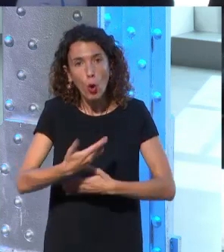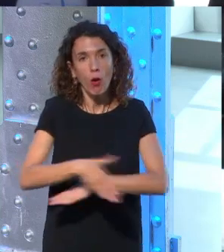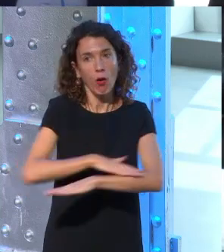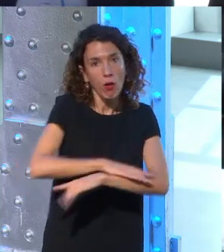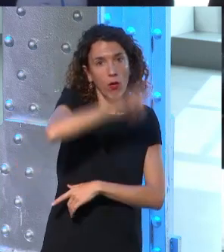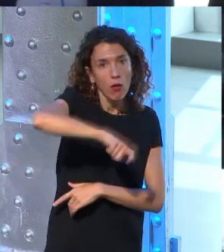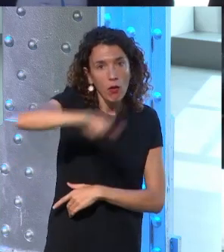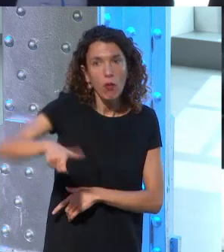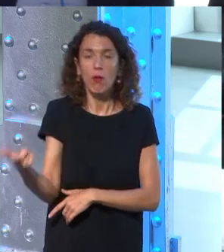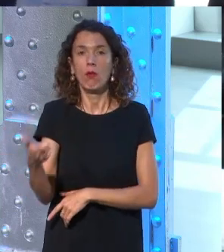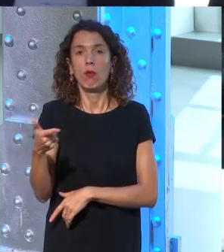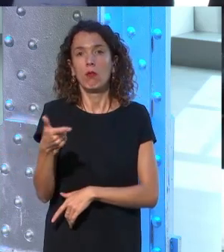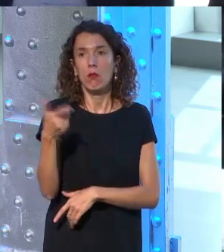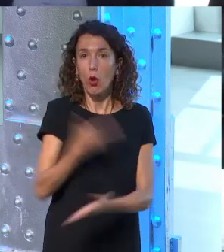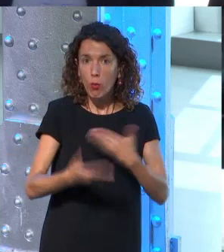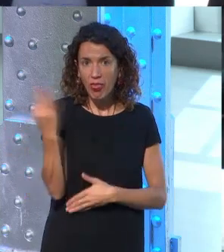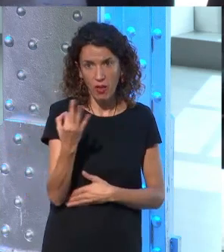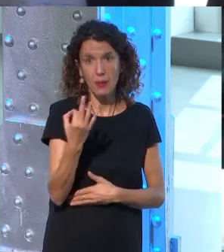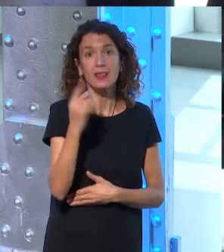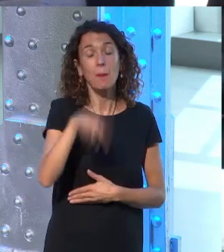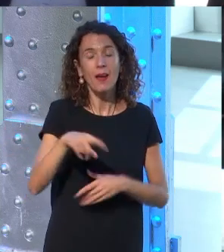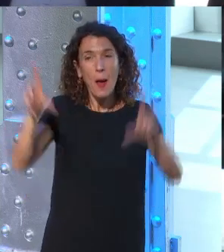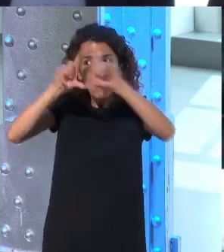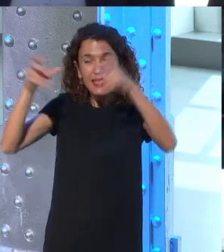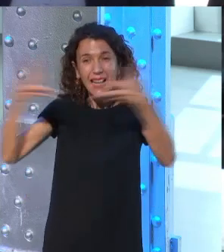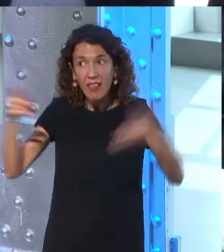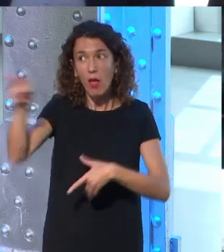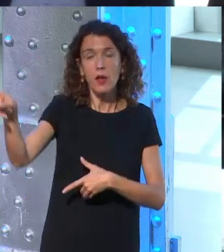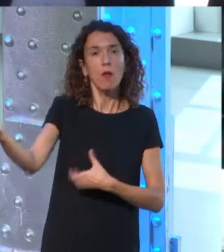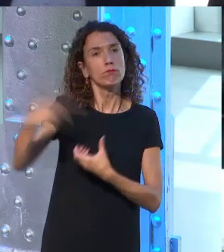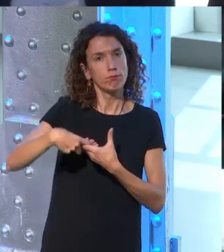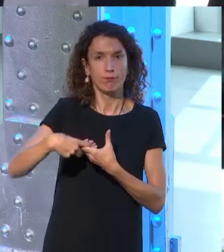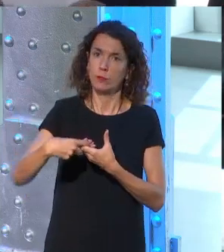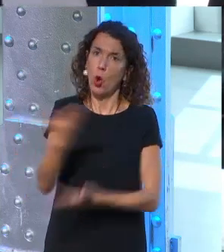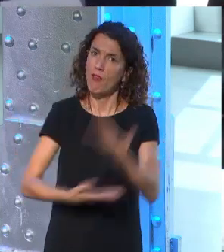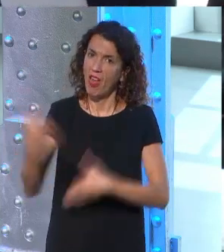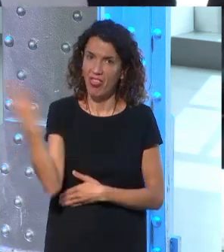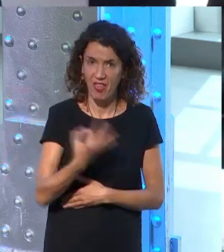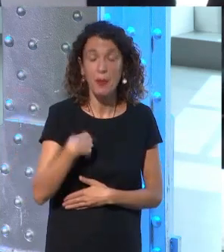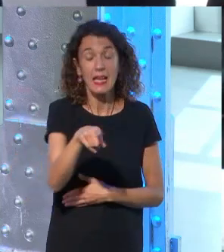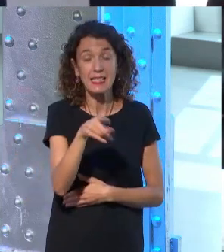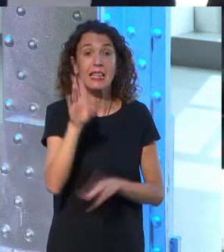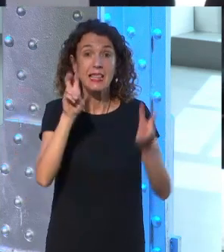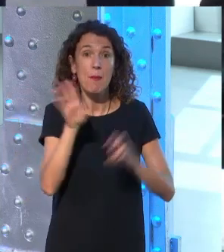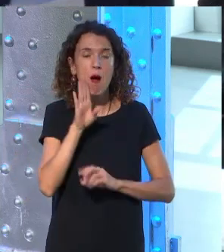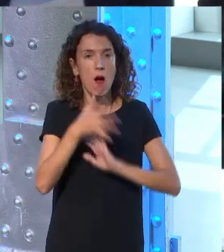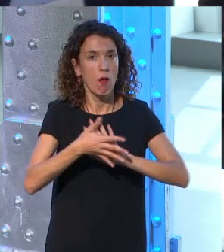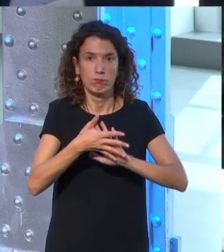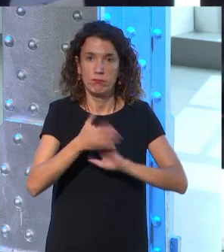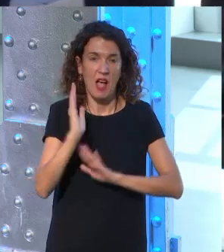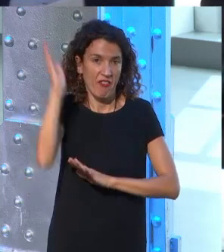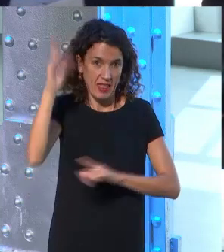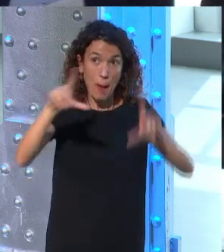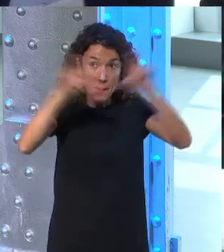con su comportamiento, con sus políticas, sino también las grandes industrias tienen que poner su parte. Y esta es una cuestión que afecta a las